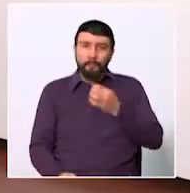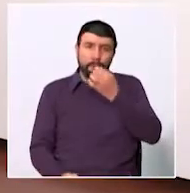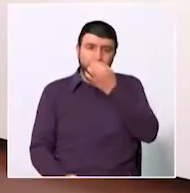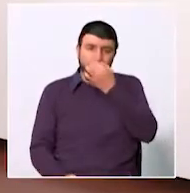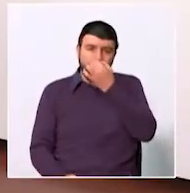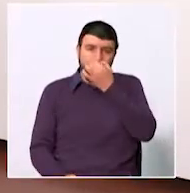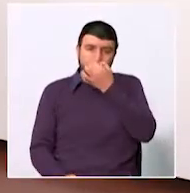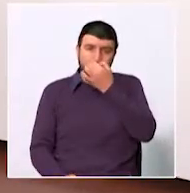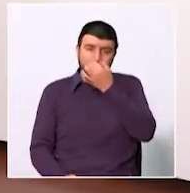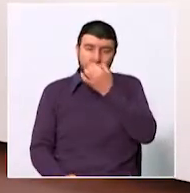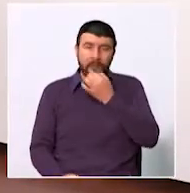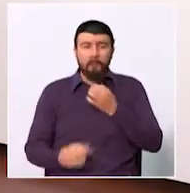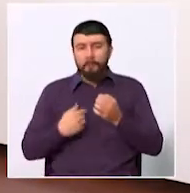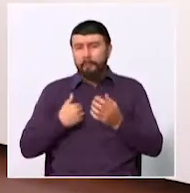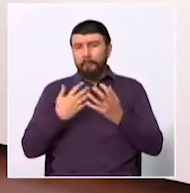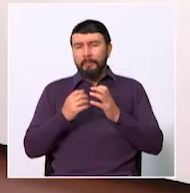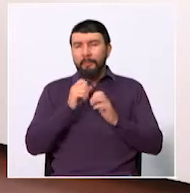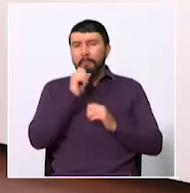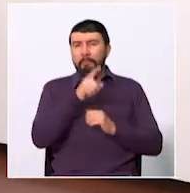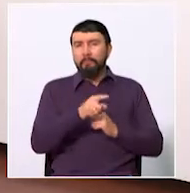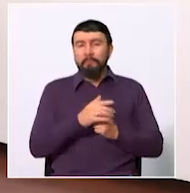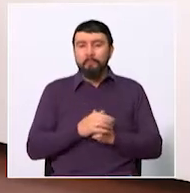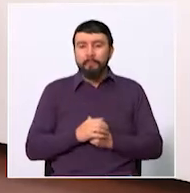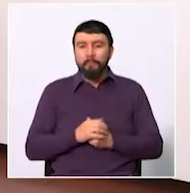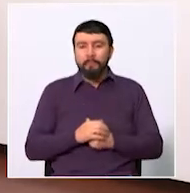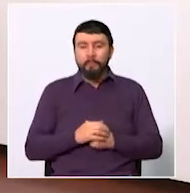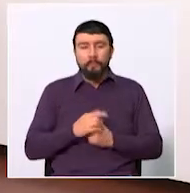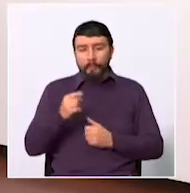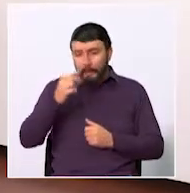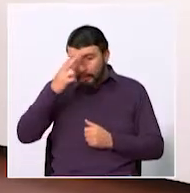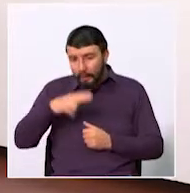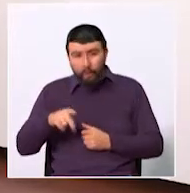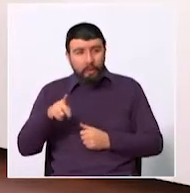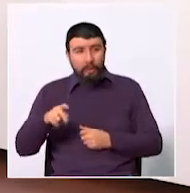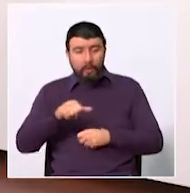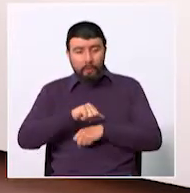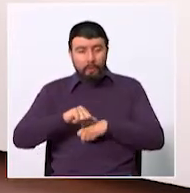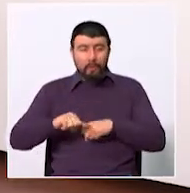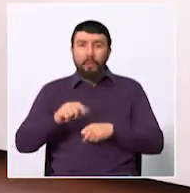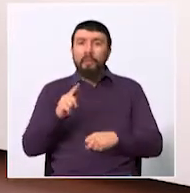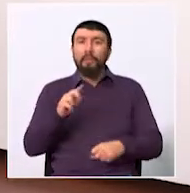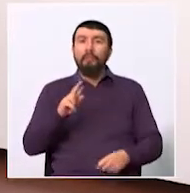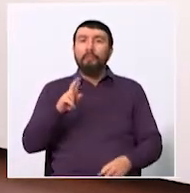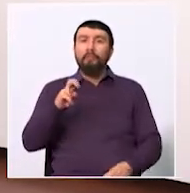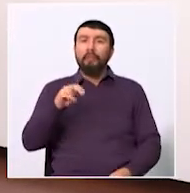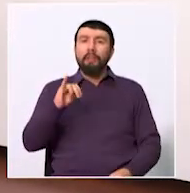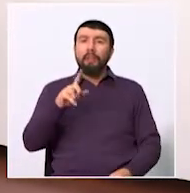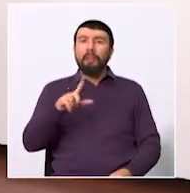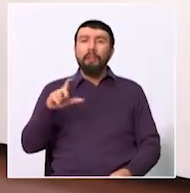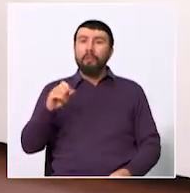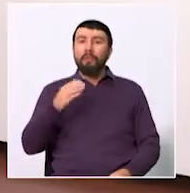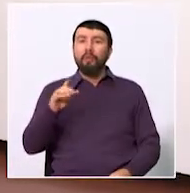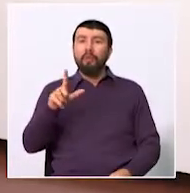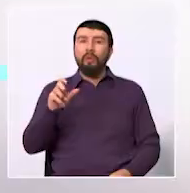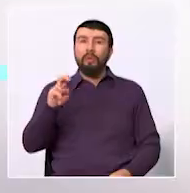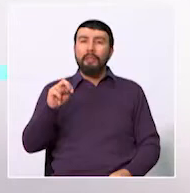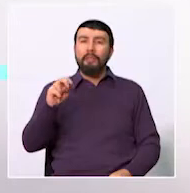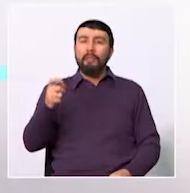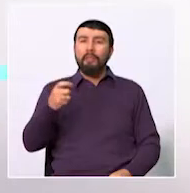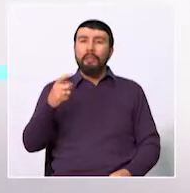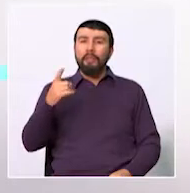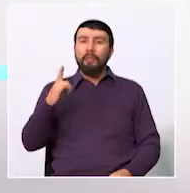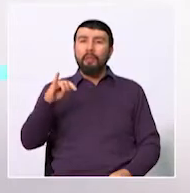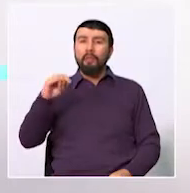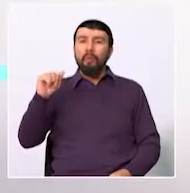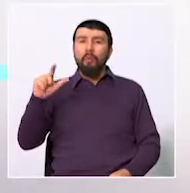a ver tengo una pregunta tener a mi hijo lo pelat de frenillo lingual tiene 5 años tiene un problema lenguaje yo